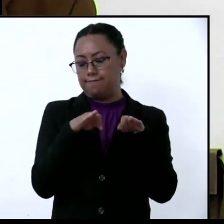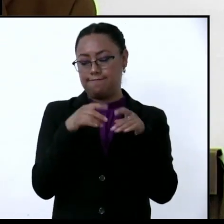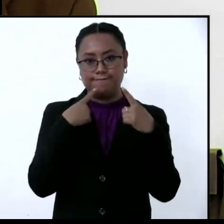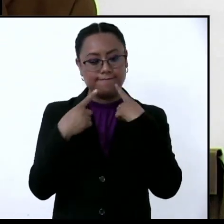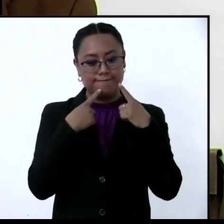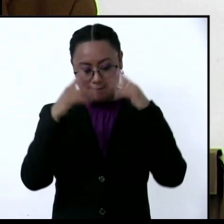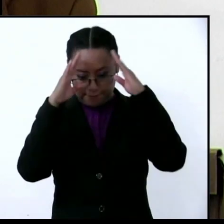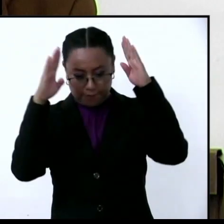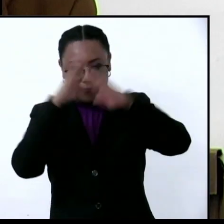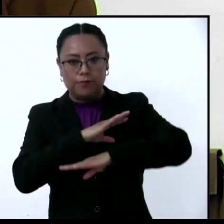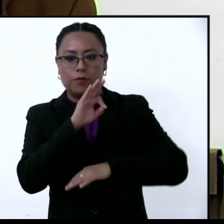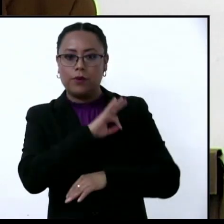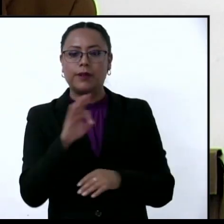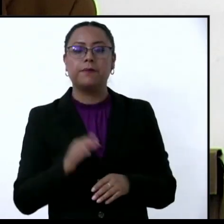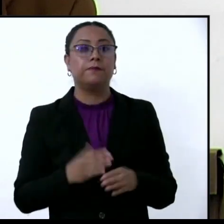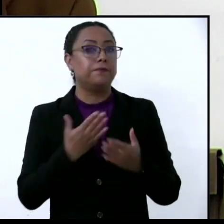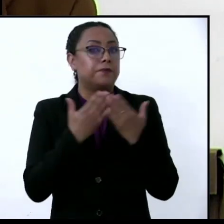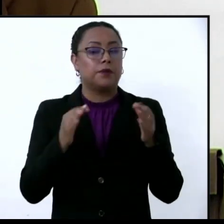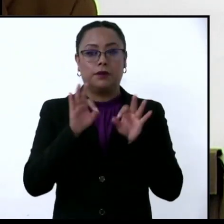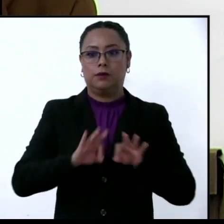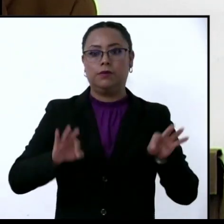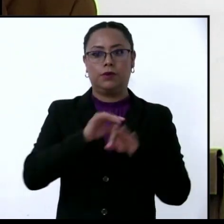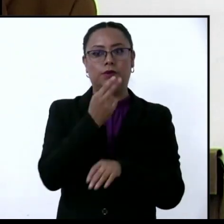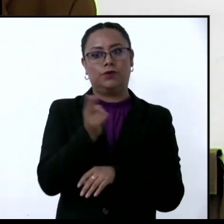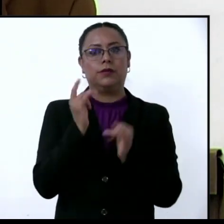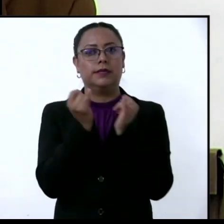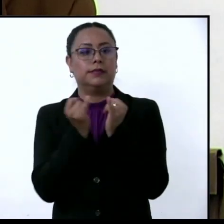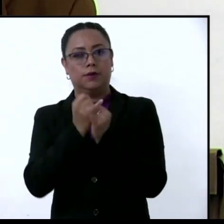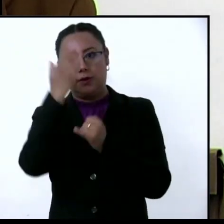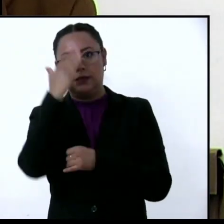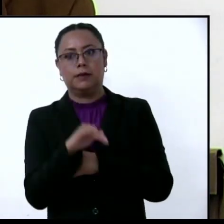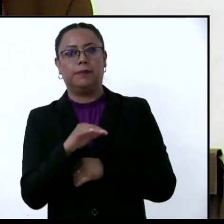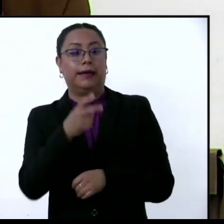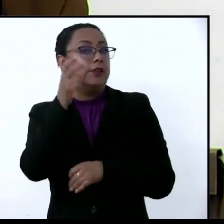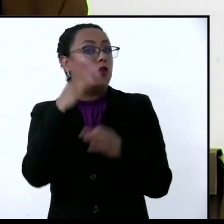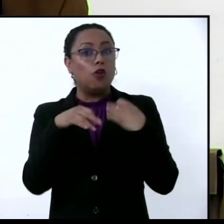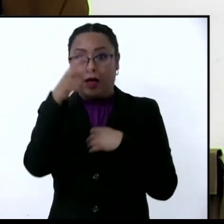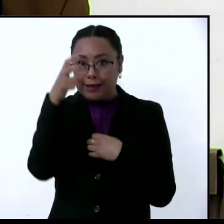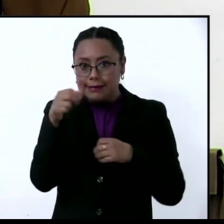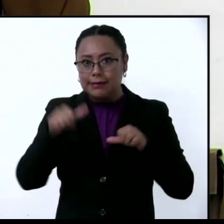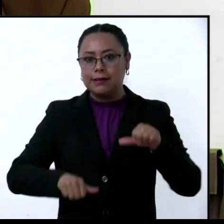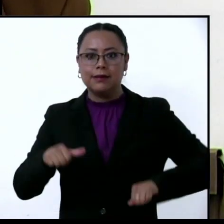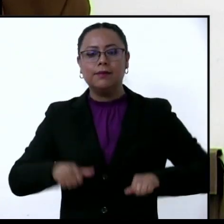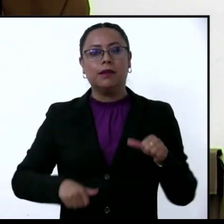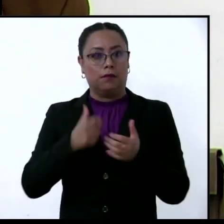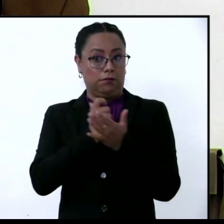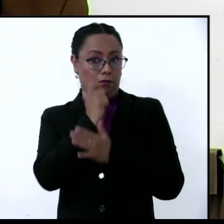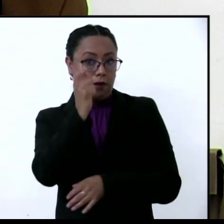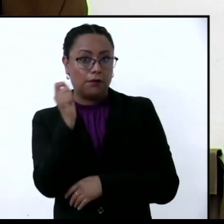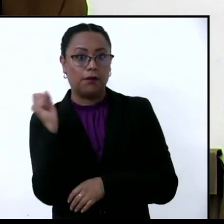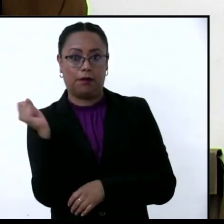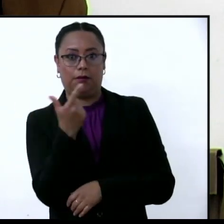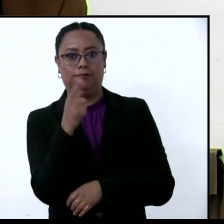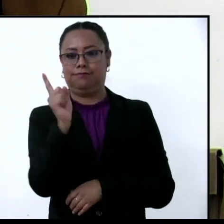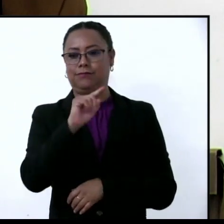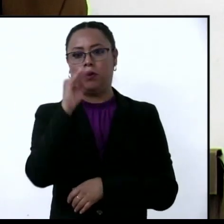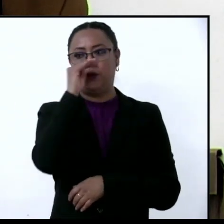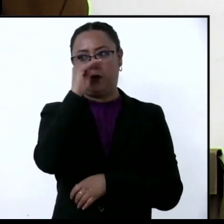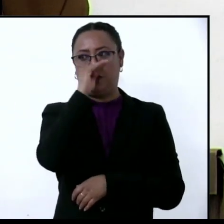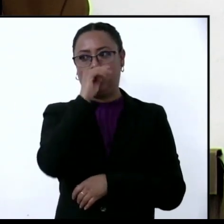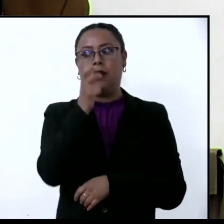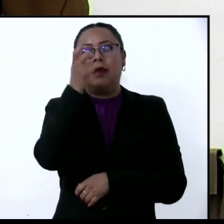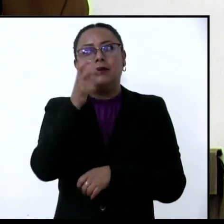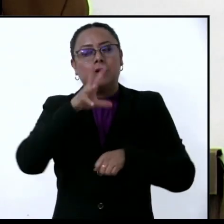es importante que ustedes sepan que al realizarse esta actividad de manera gratuita, se cuenta con un mecanismo que permite